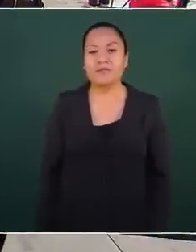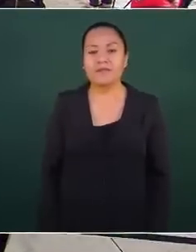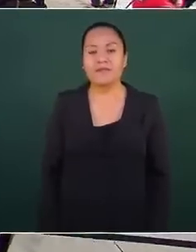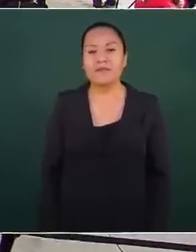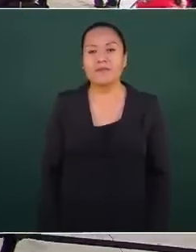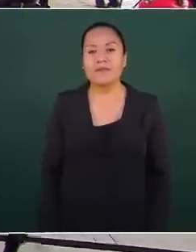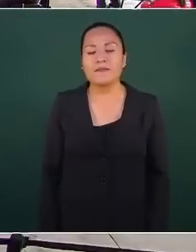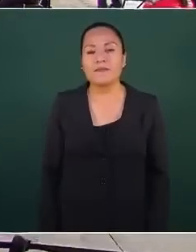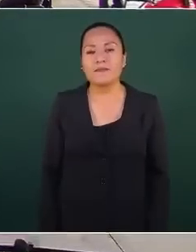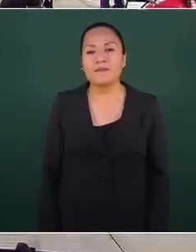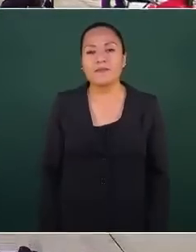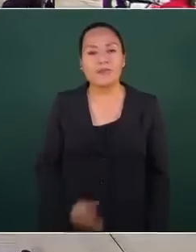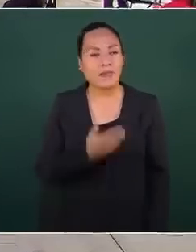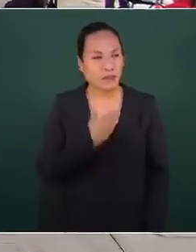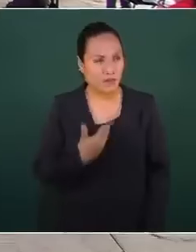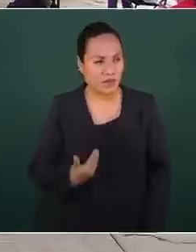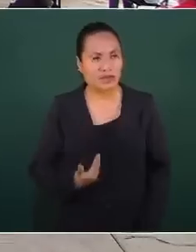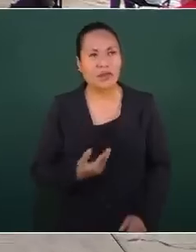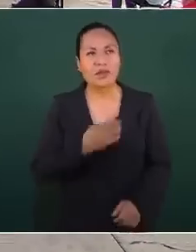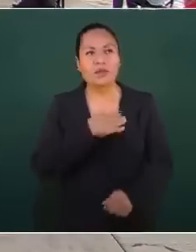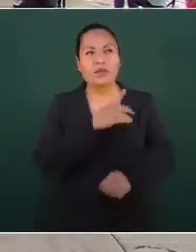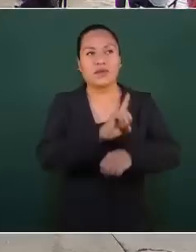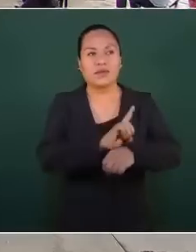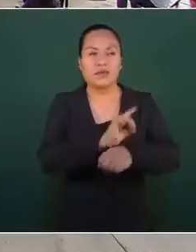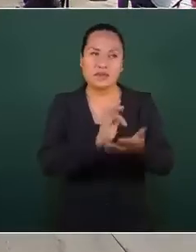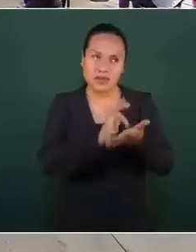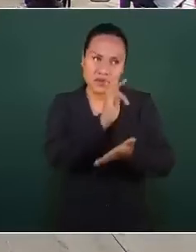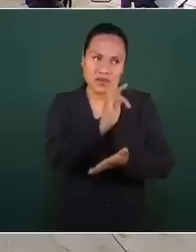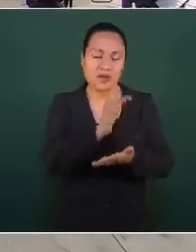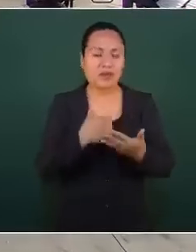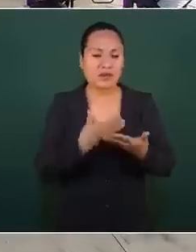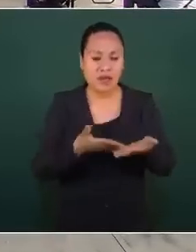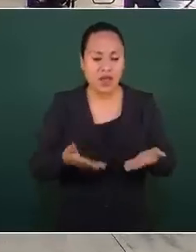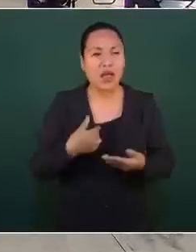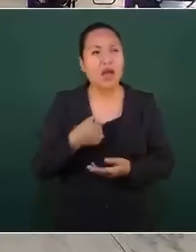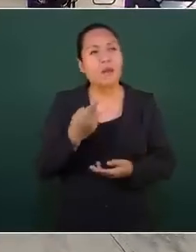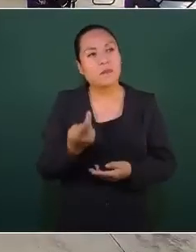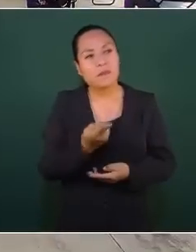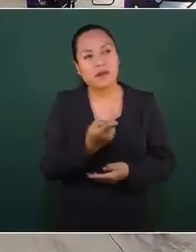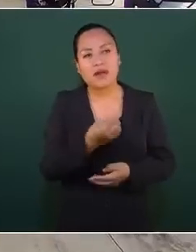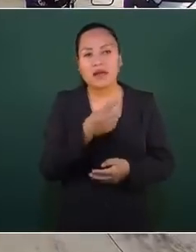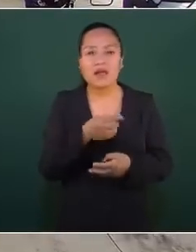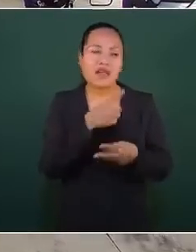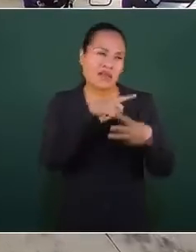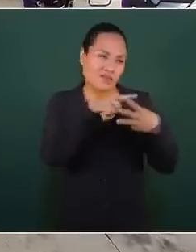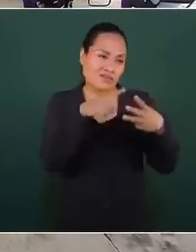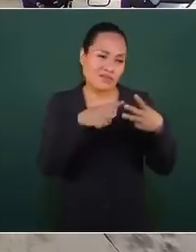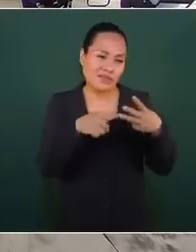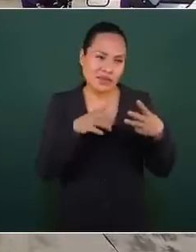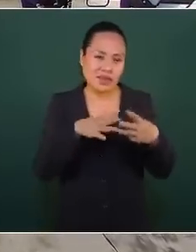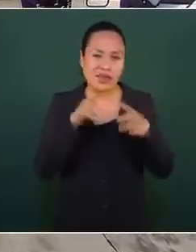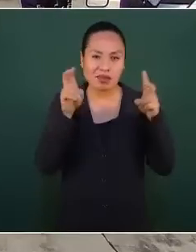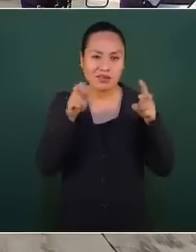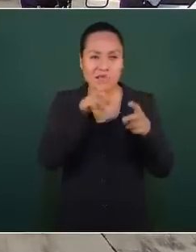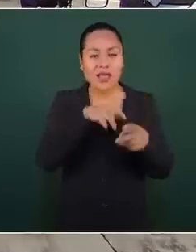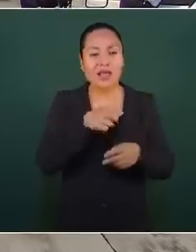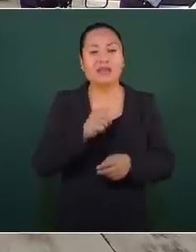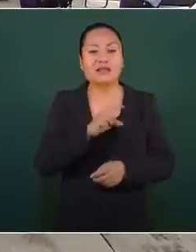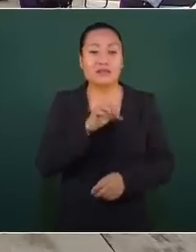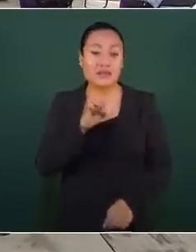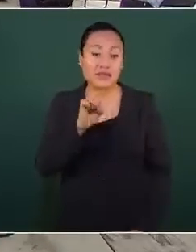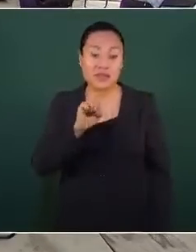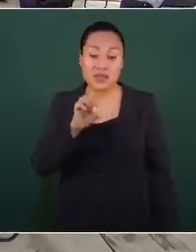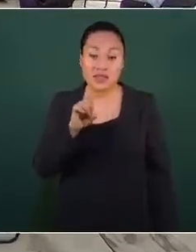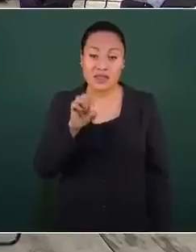Presidente, buenos días. Aprecio mucho que me conceda la palabra. Son tres temas, presidente. Escuchaba del secretario de la Defensa los